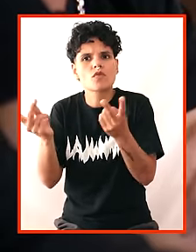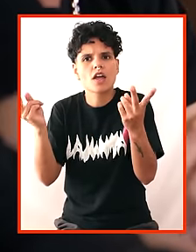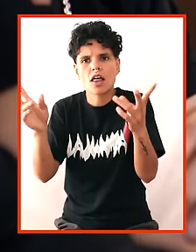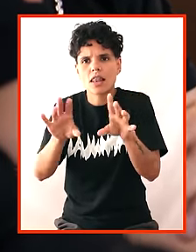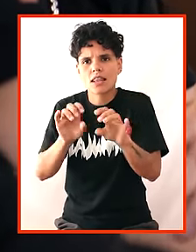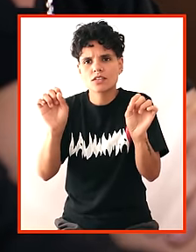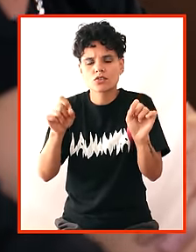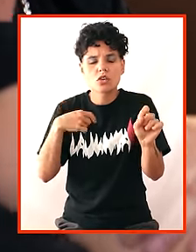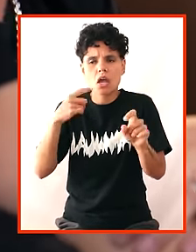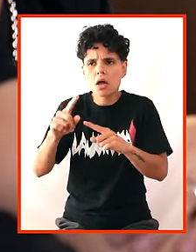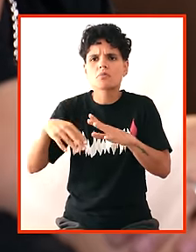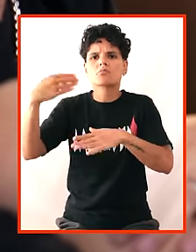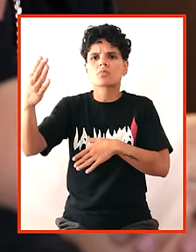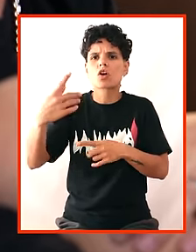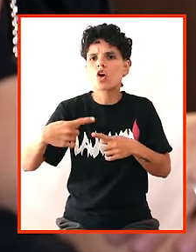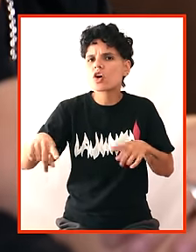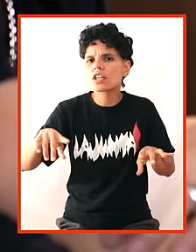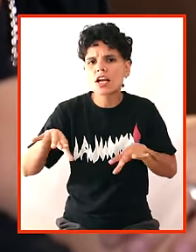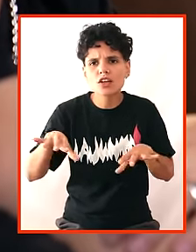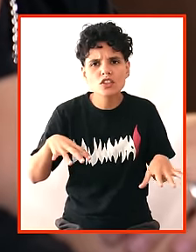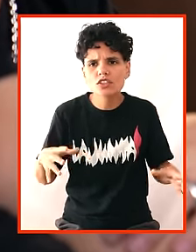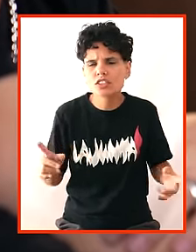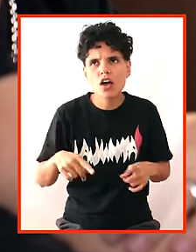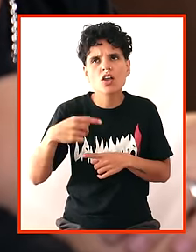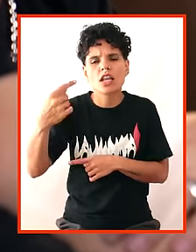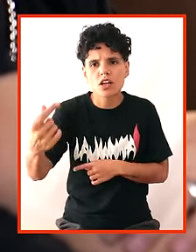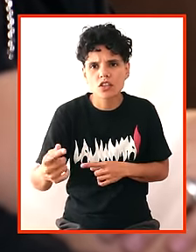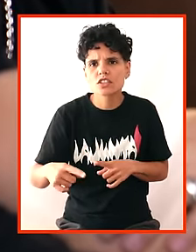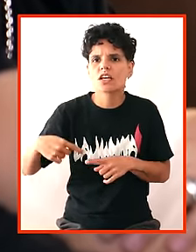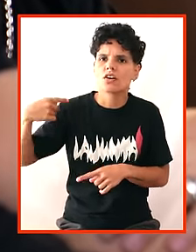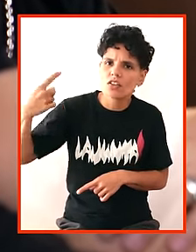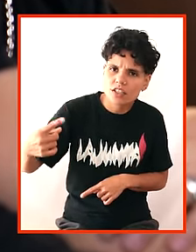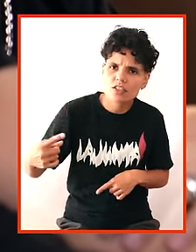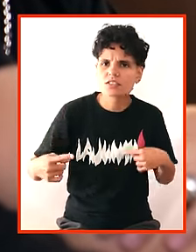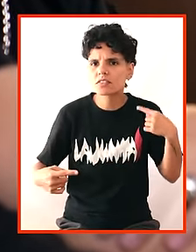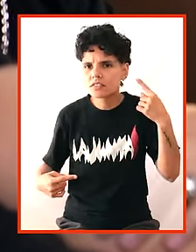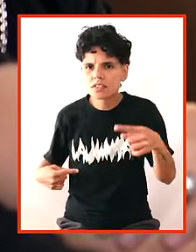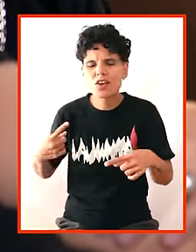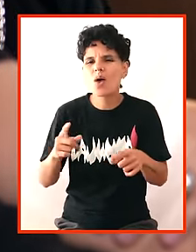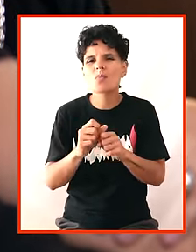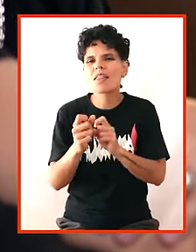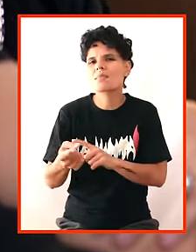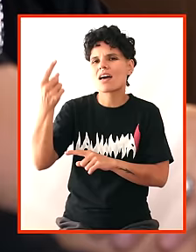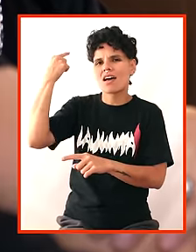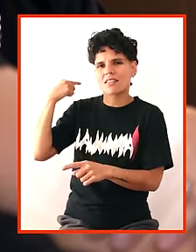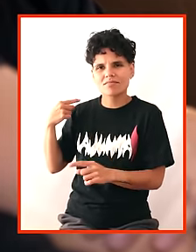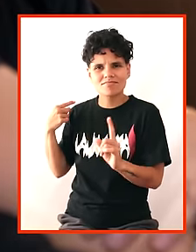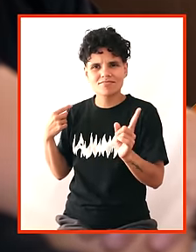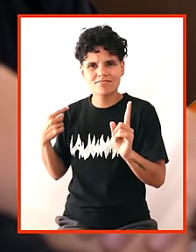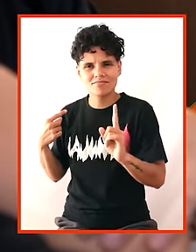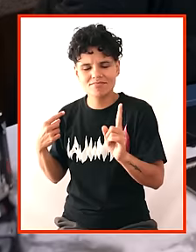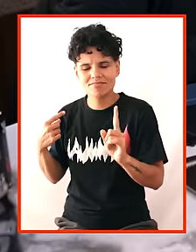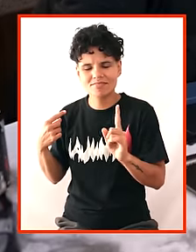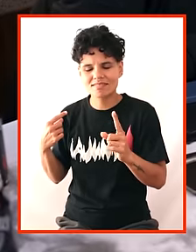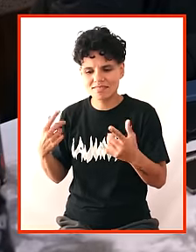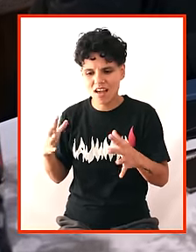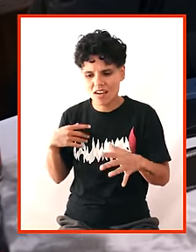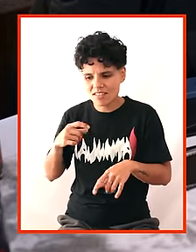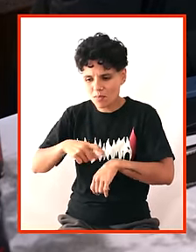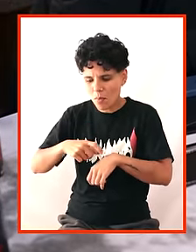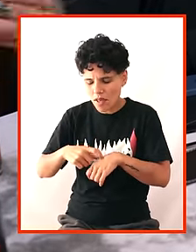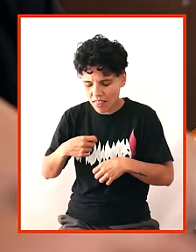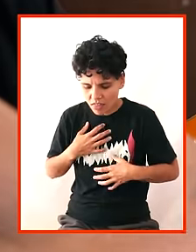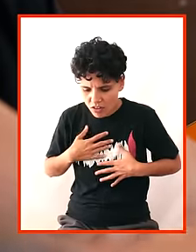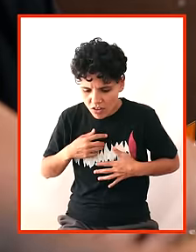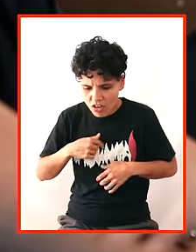como que no se puede volver a reproducir ese momento, porque si es fruto de... De un momento